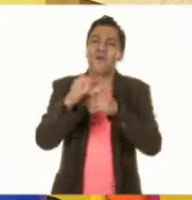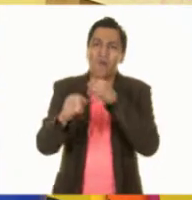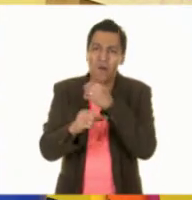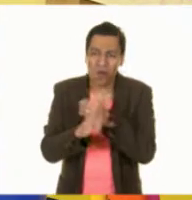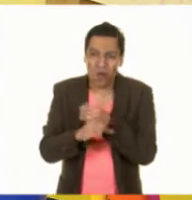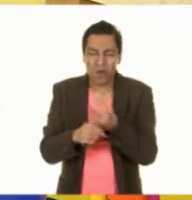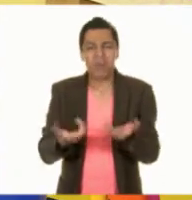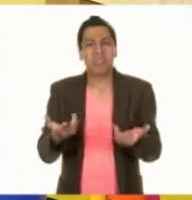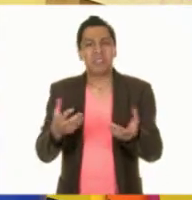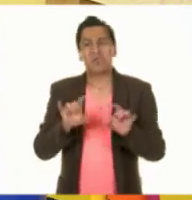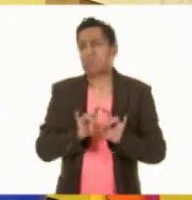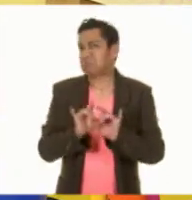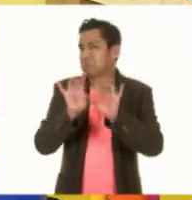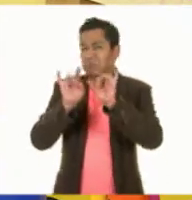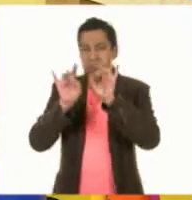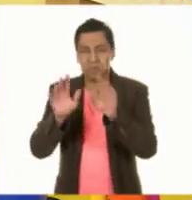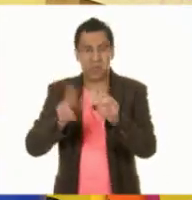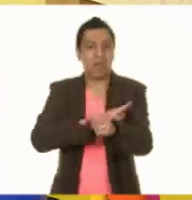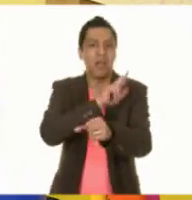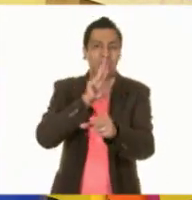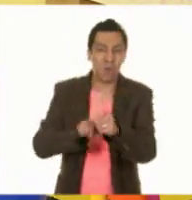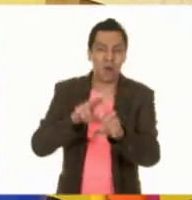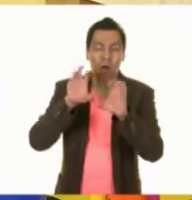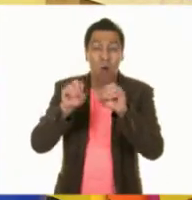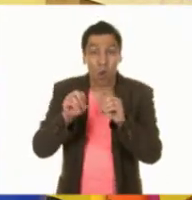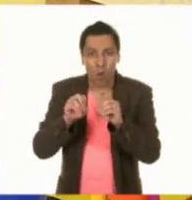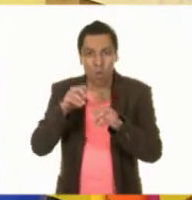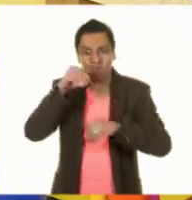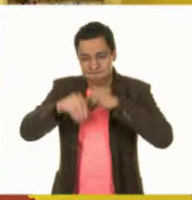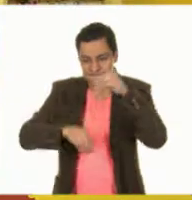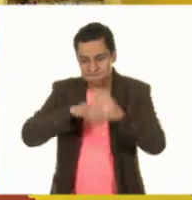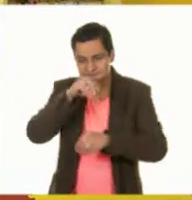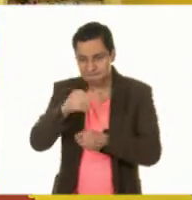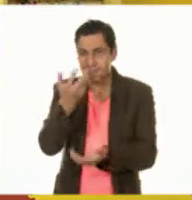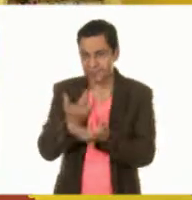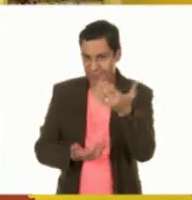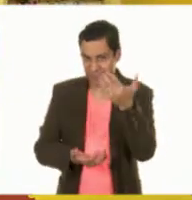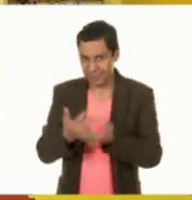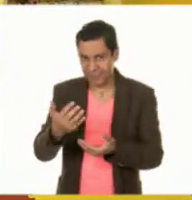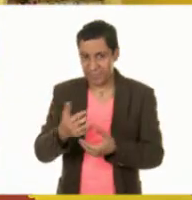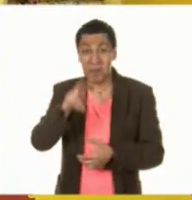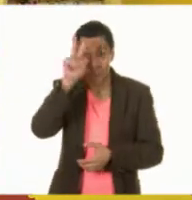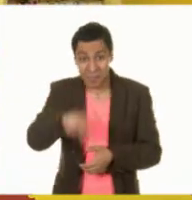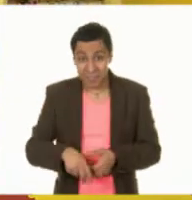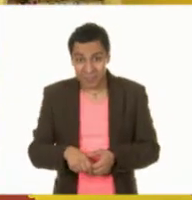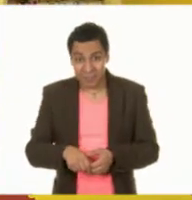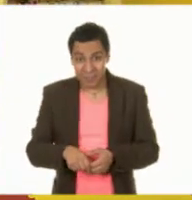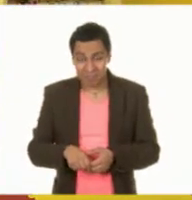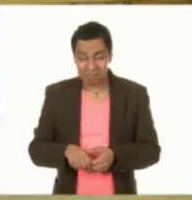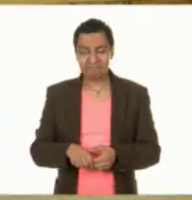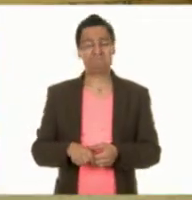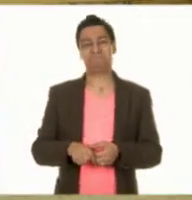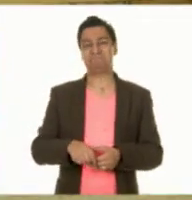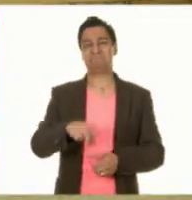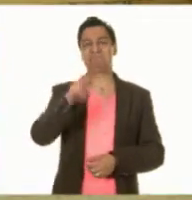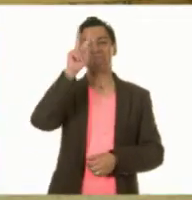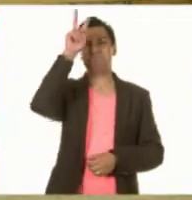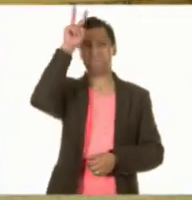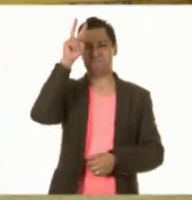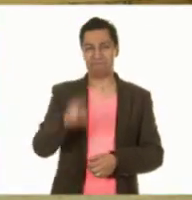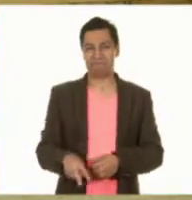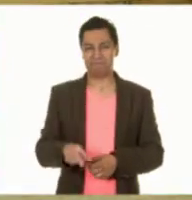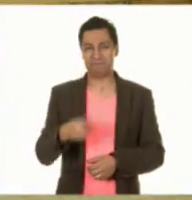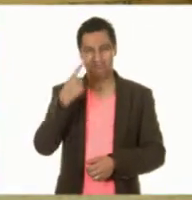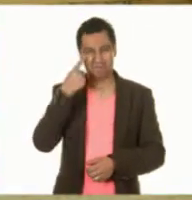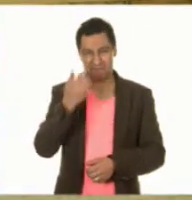y situaciones, ya sean naturales o creados por el ser humano, ¿cierto? Exacto, Adriana. ¿Qué te parece si vemos